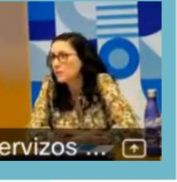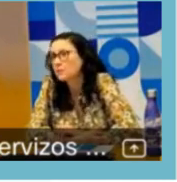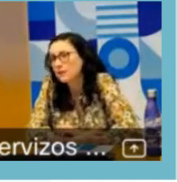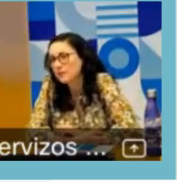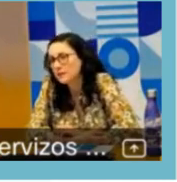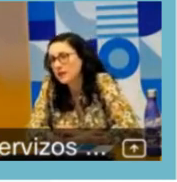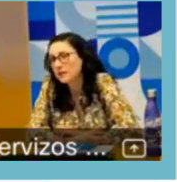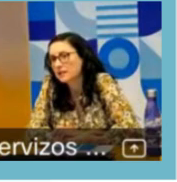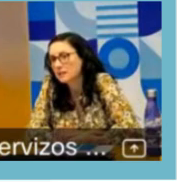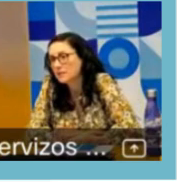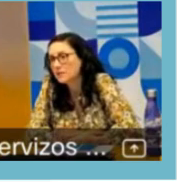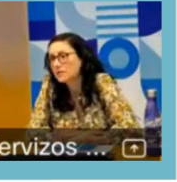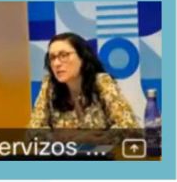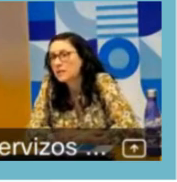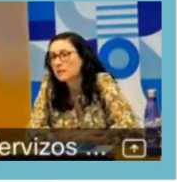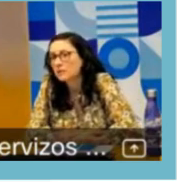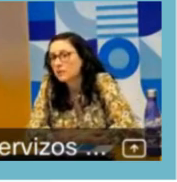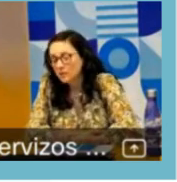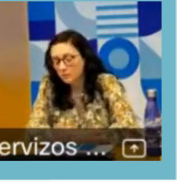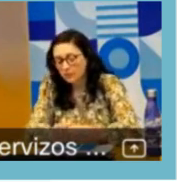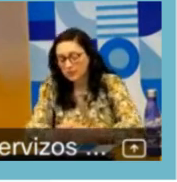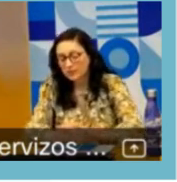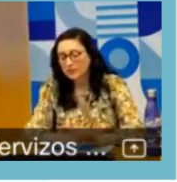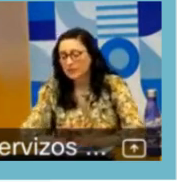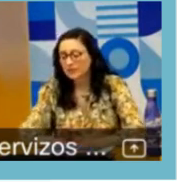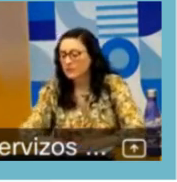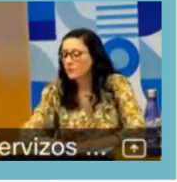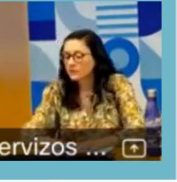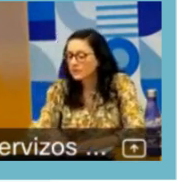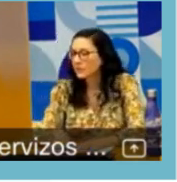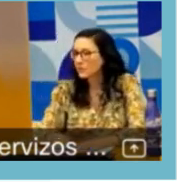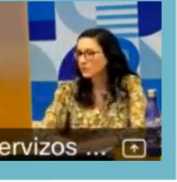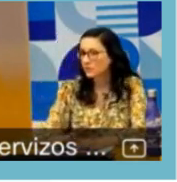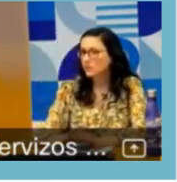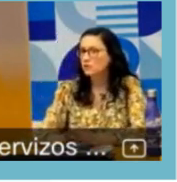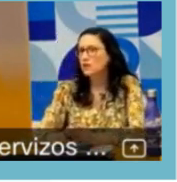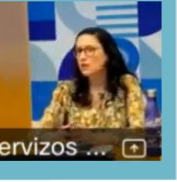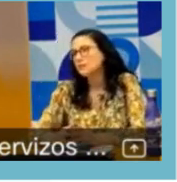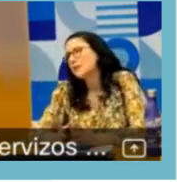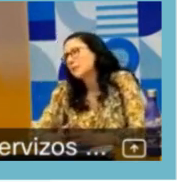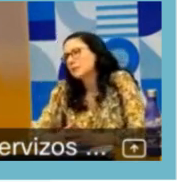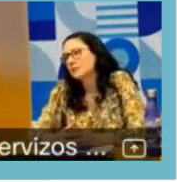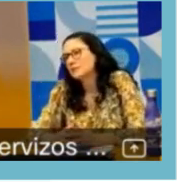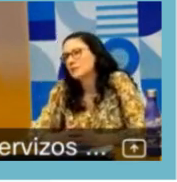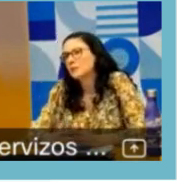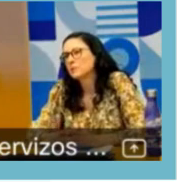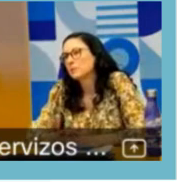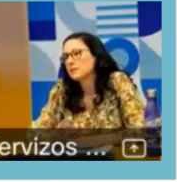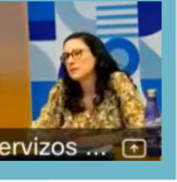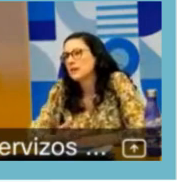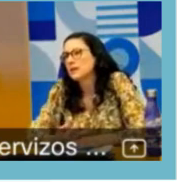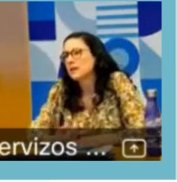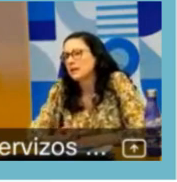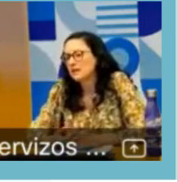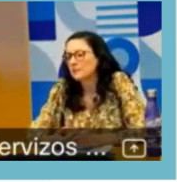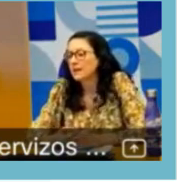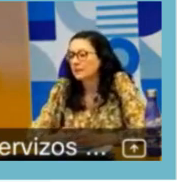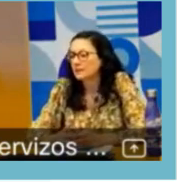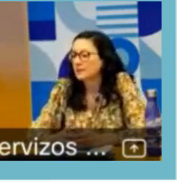sexuales seguras para evitar la transmisión. Y una cosa muy importante a tener en cuenta es que los clínicos deberían mantener una